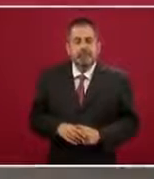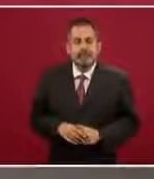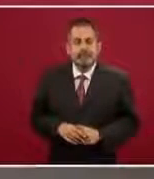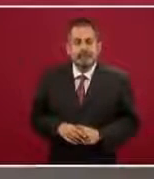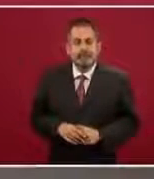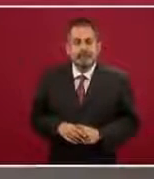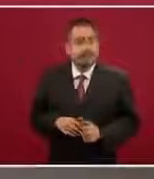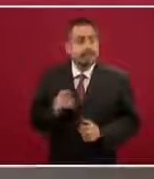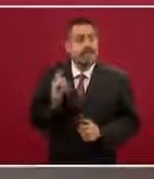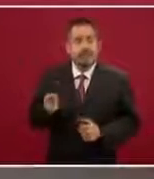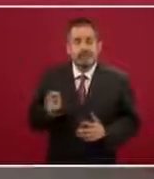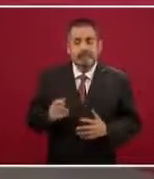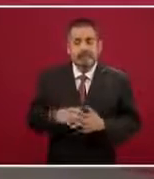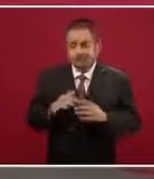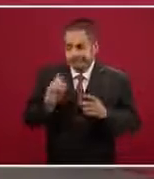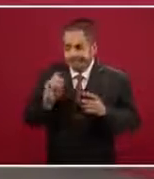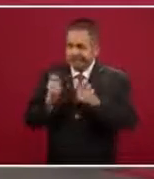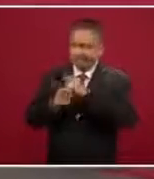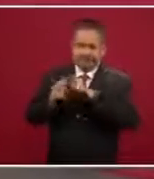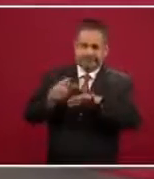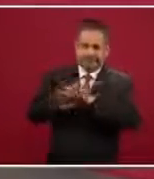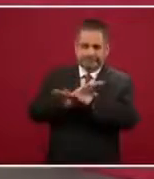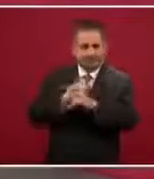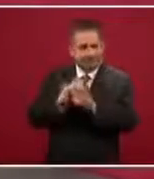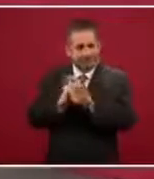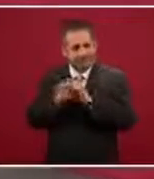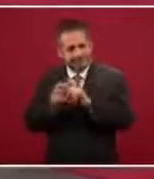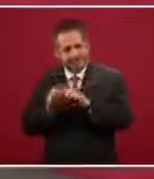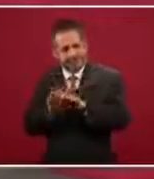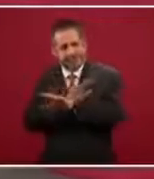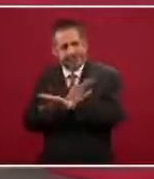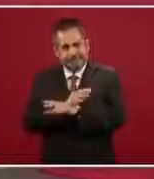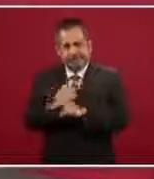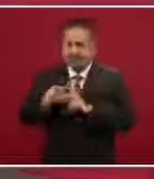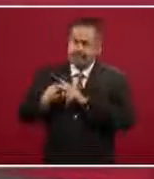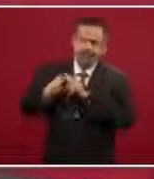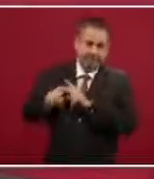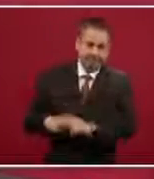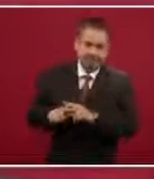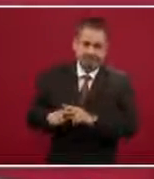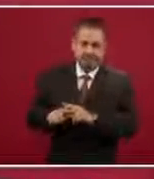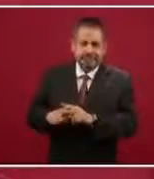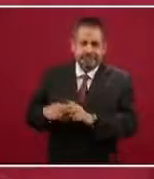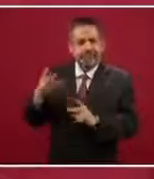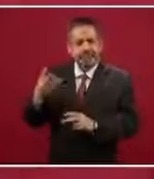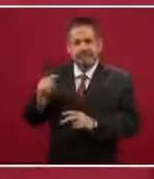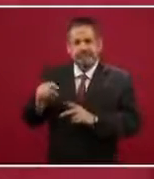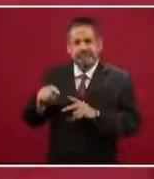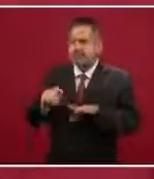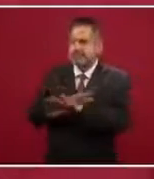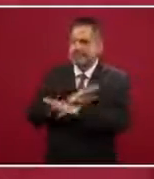llevar a cabo un cambio para iniciar una transformación.